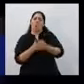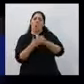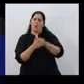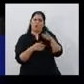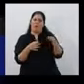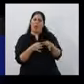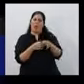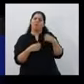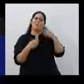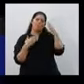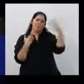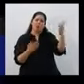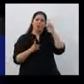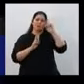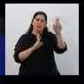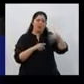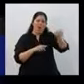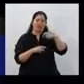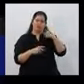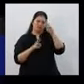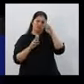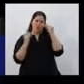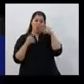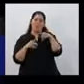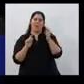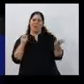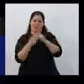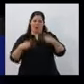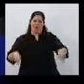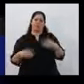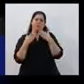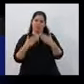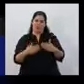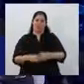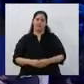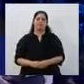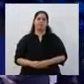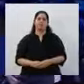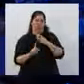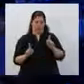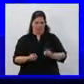memoria y respeto de todos ellos me voy a ocupar de que las cosas sean distintas muchas gracias